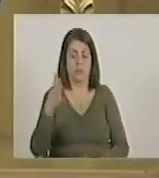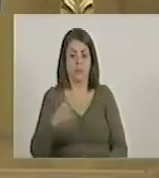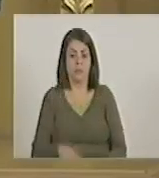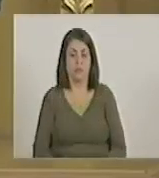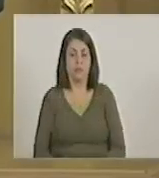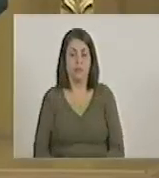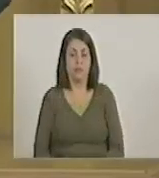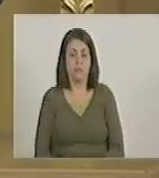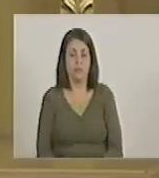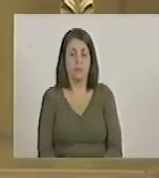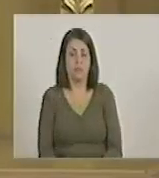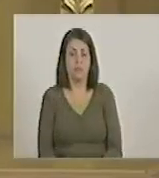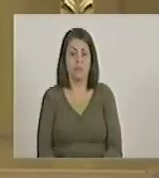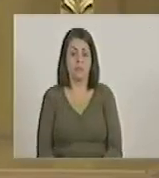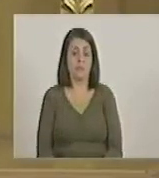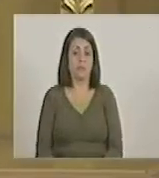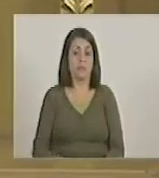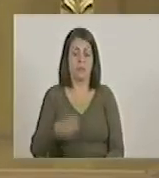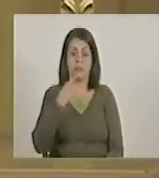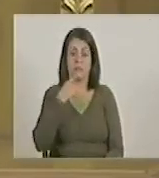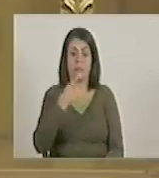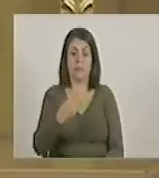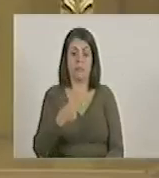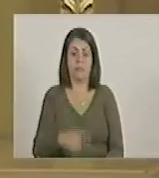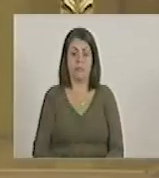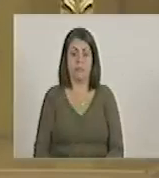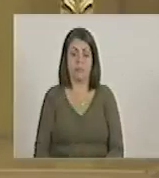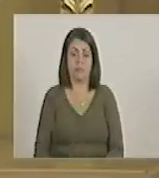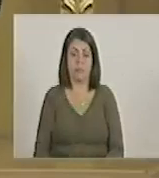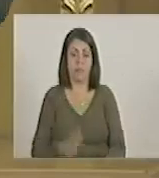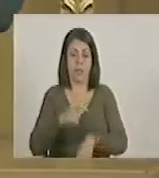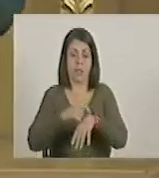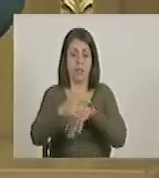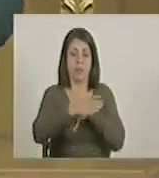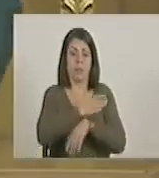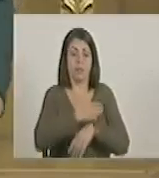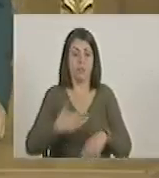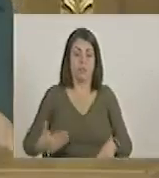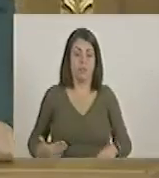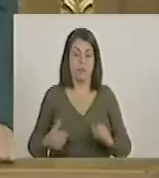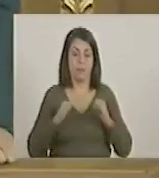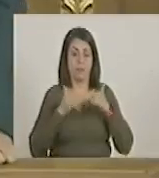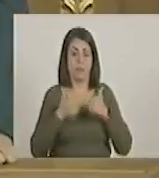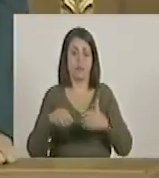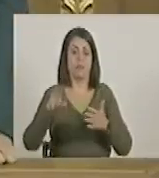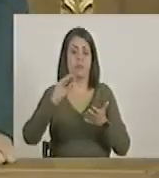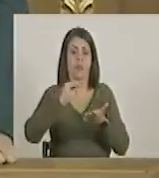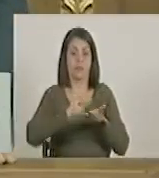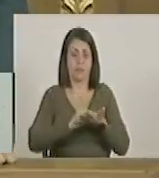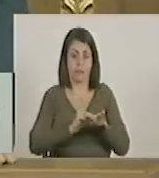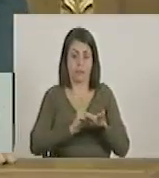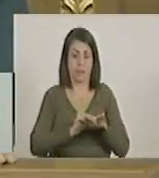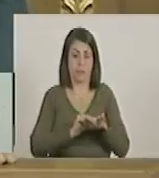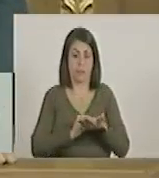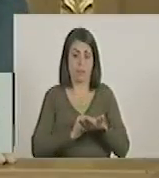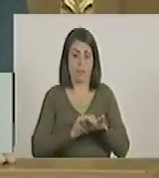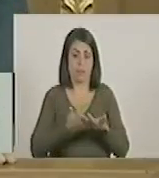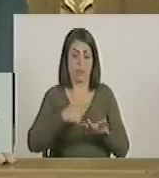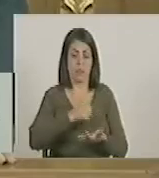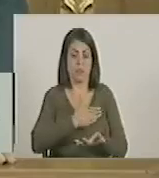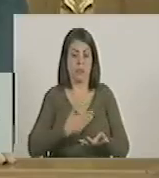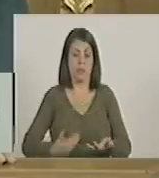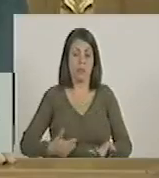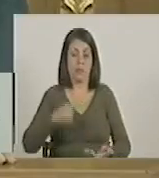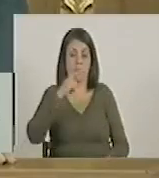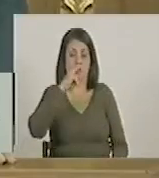2024, y contempla el periodo presidencial que iniciará nuevamente nuestro